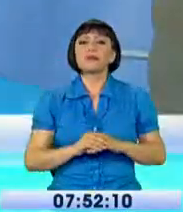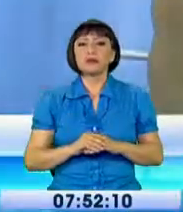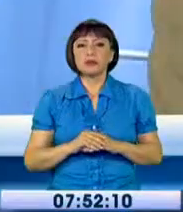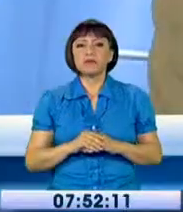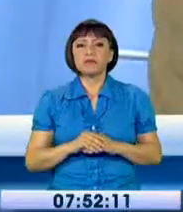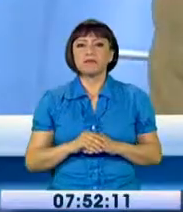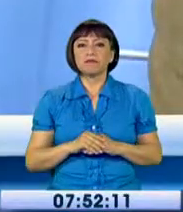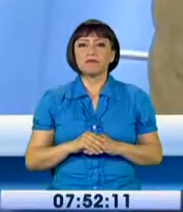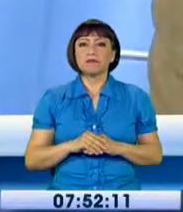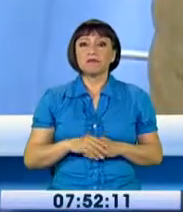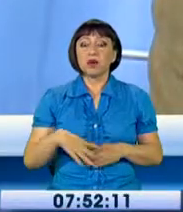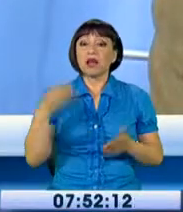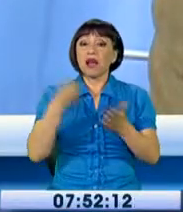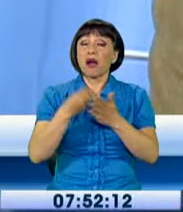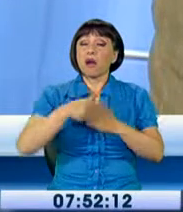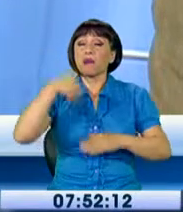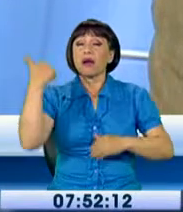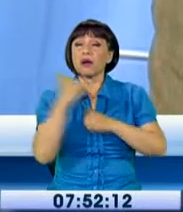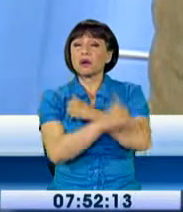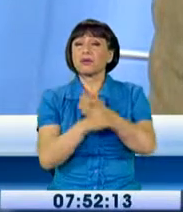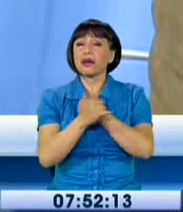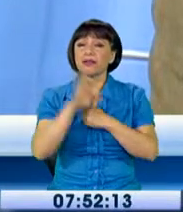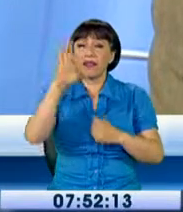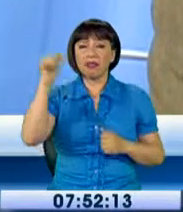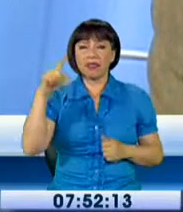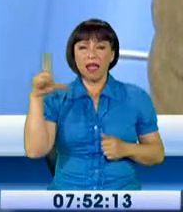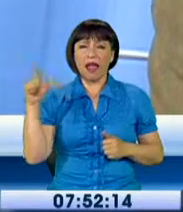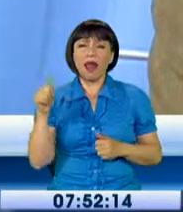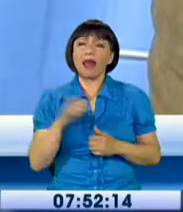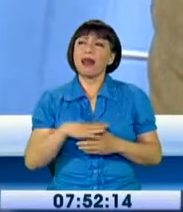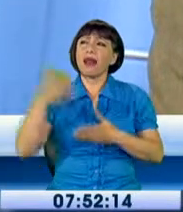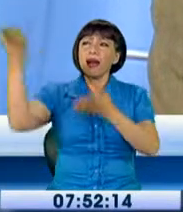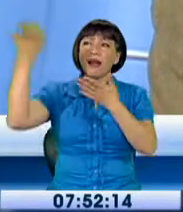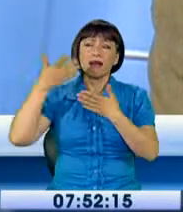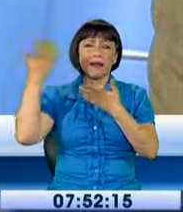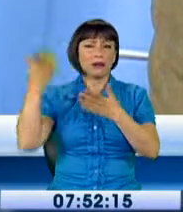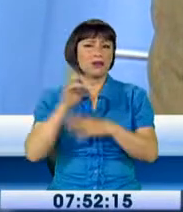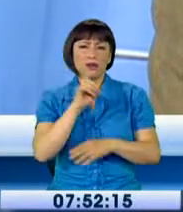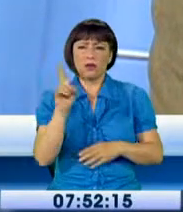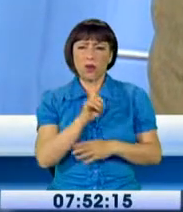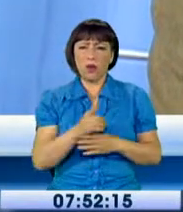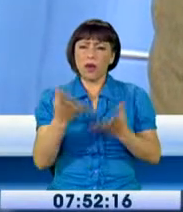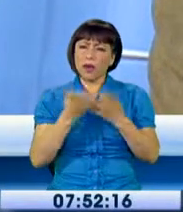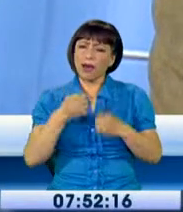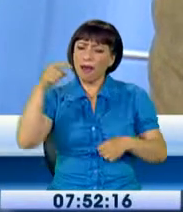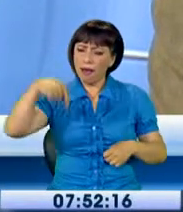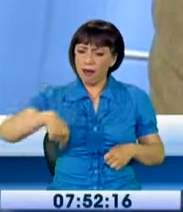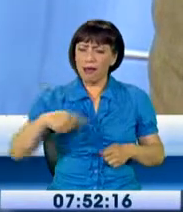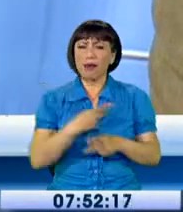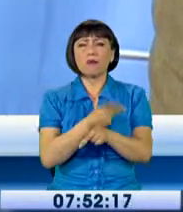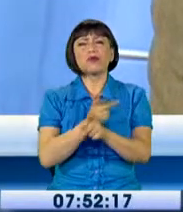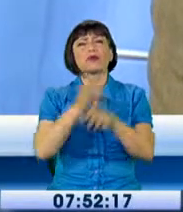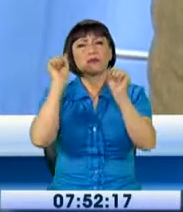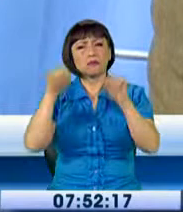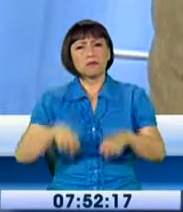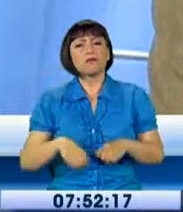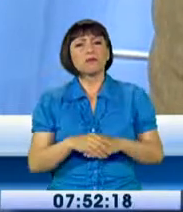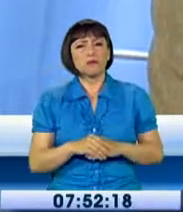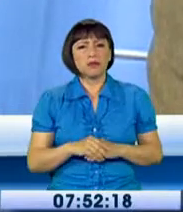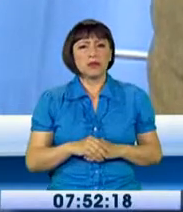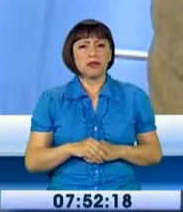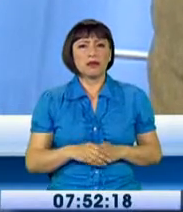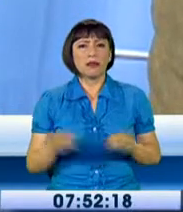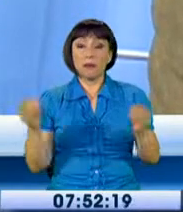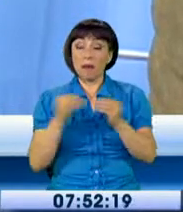exportaciones, porque de esa manera generaremos más empleos y de esa manera atraeremos más divisas, más dólares para una